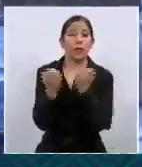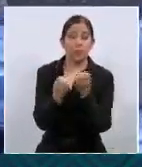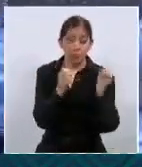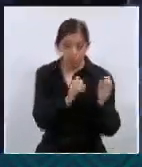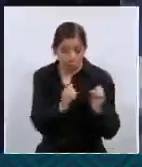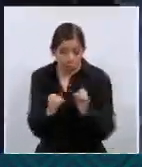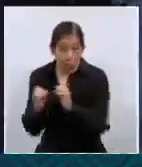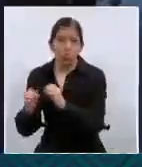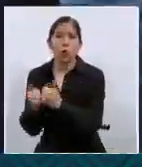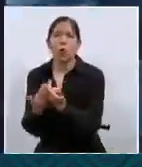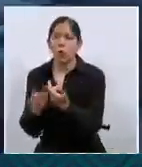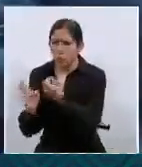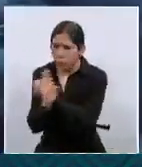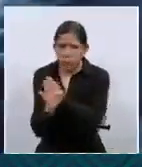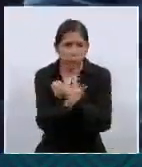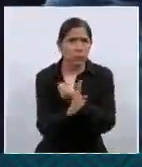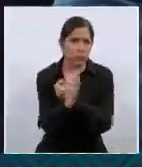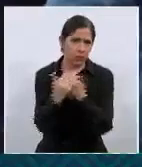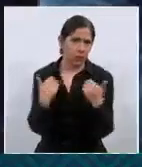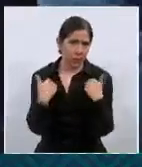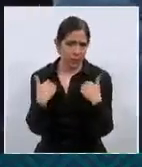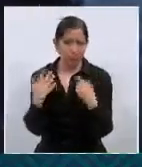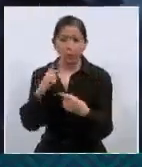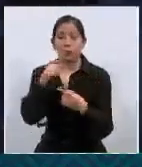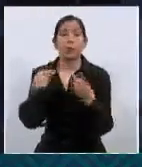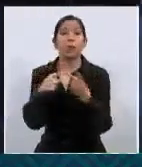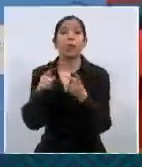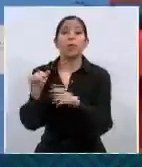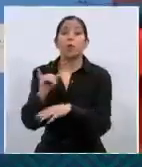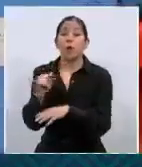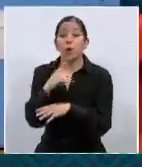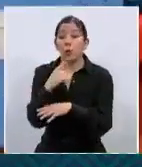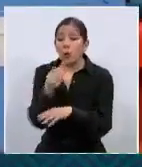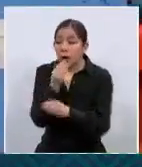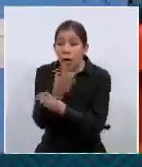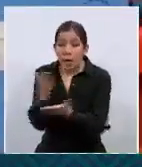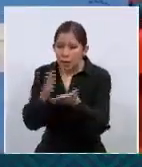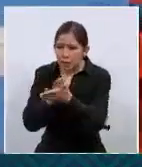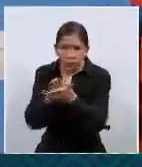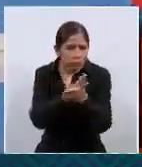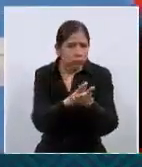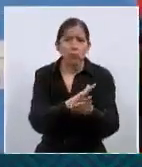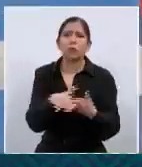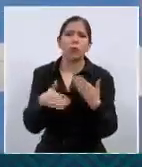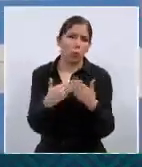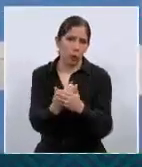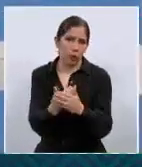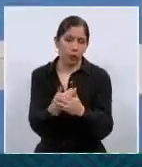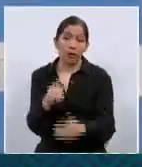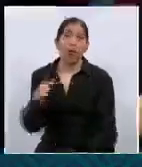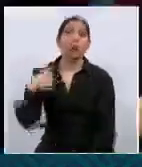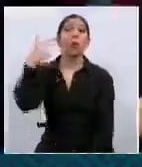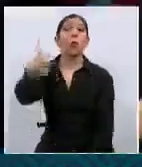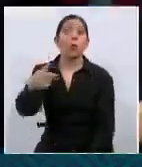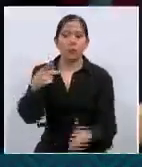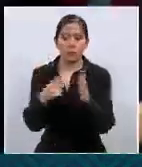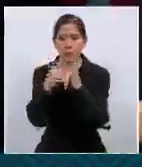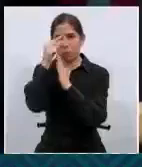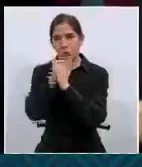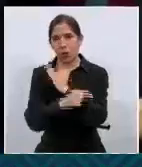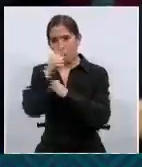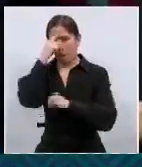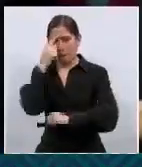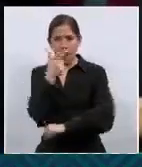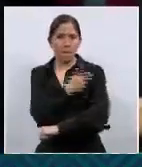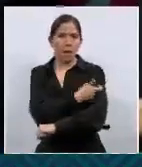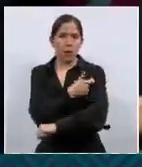doctor César. Estamos elaborando también un protocolo de inocuidad alimentaria y también se va a hacer un cronograma de vacunación. El requisito